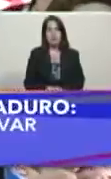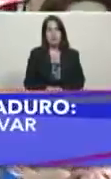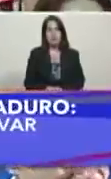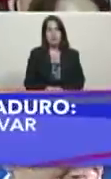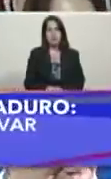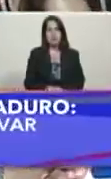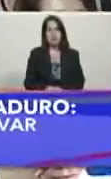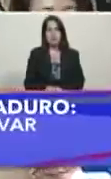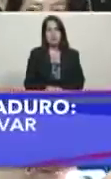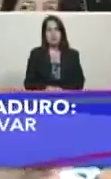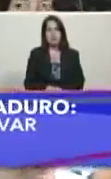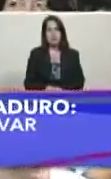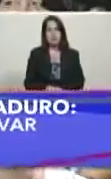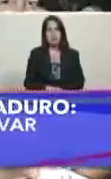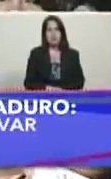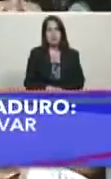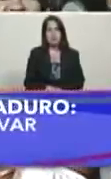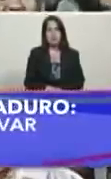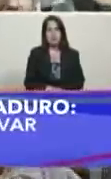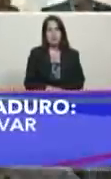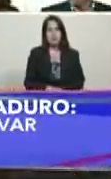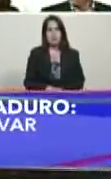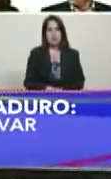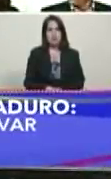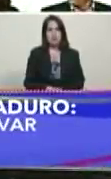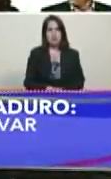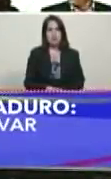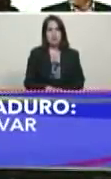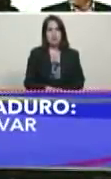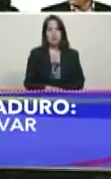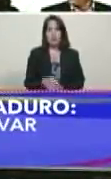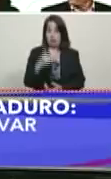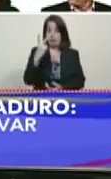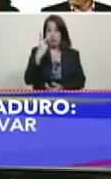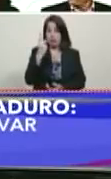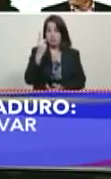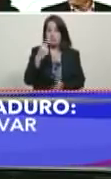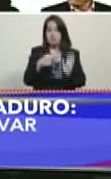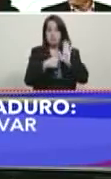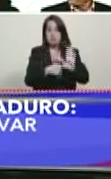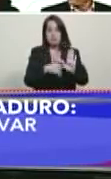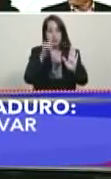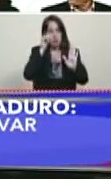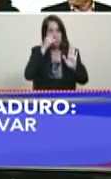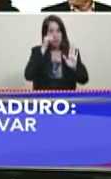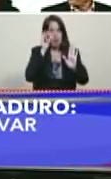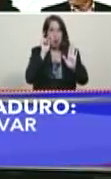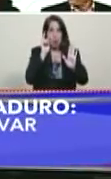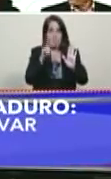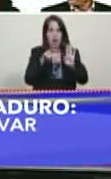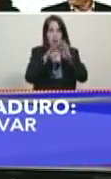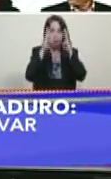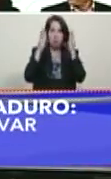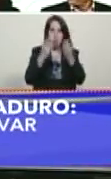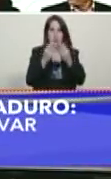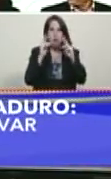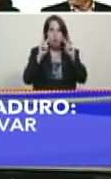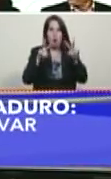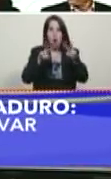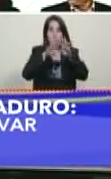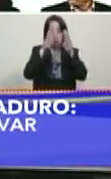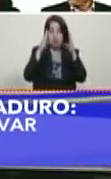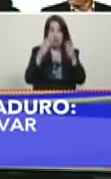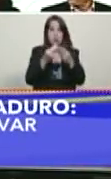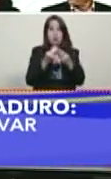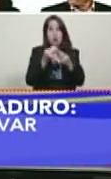así que quiero presentar un segundo vídeo para nuestro pueblo y los pueblos del mundo que nos ven por las redes sociales y yo os